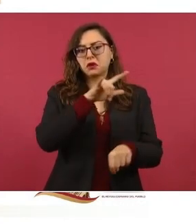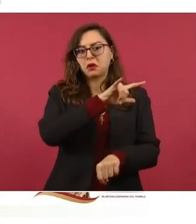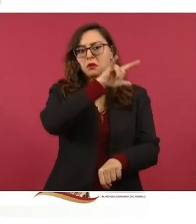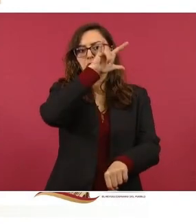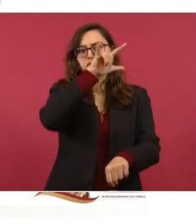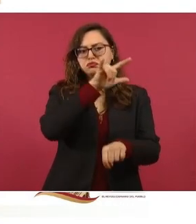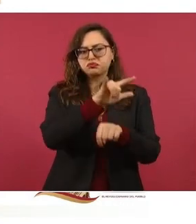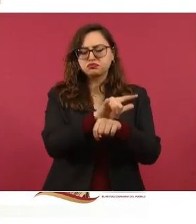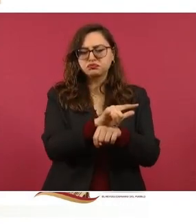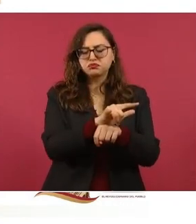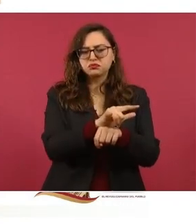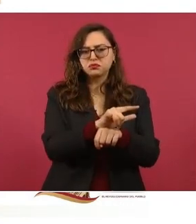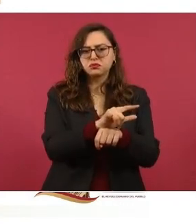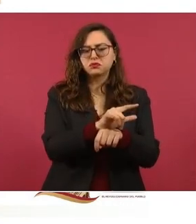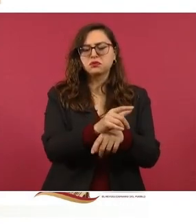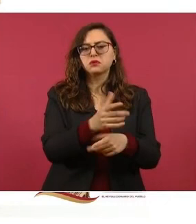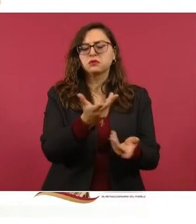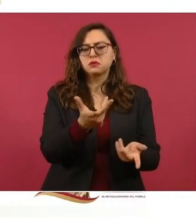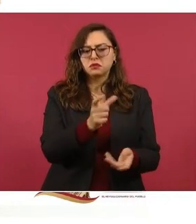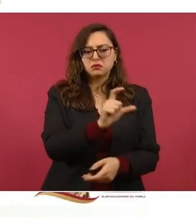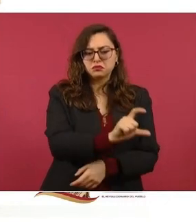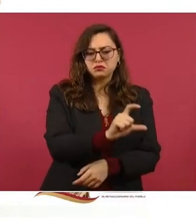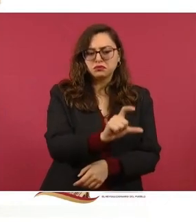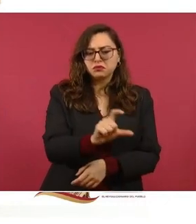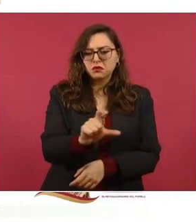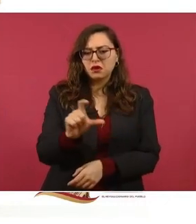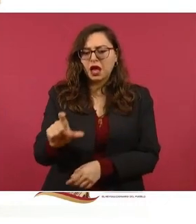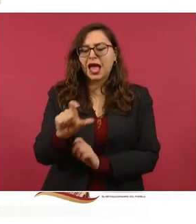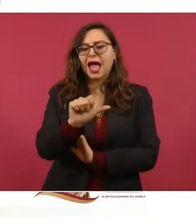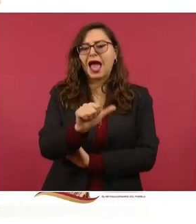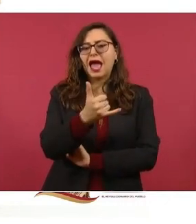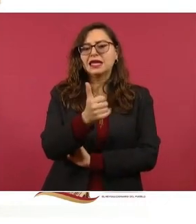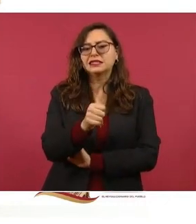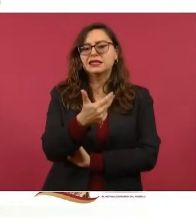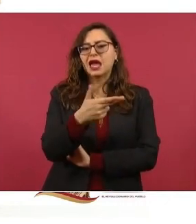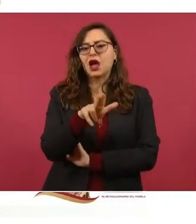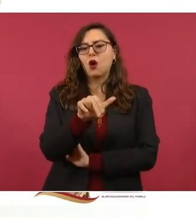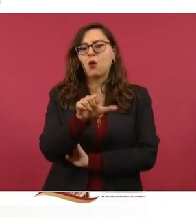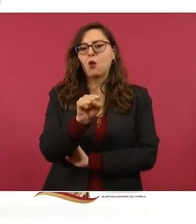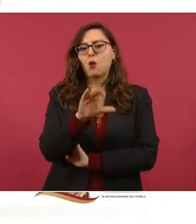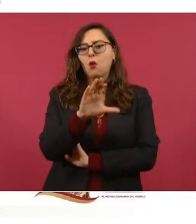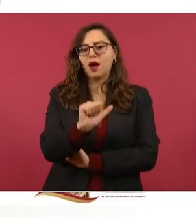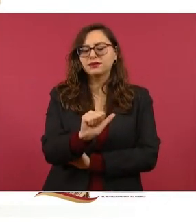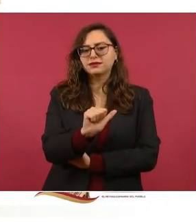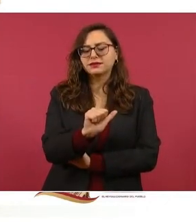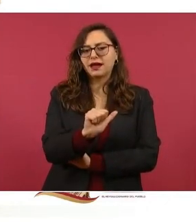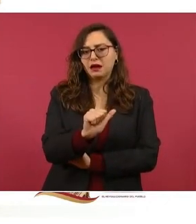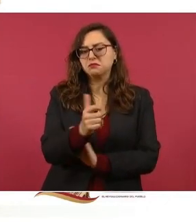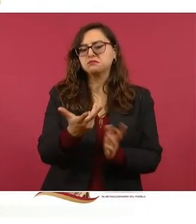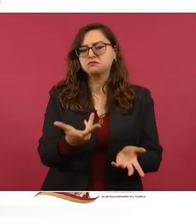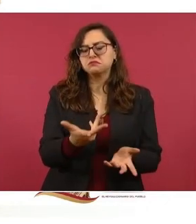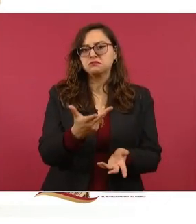unas botellas de ayahuasca, que en México es